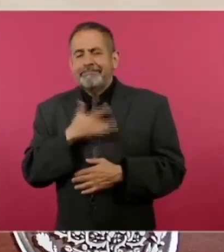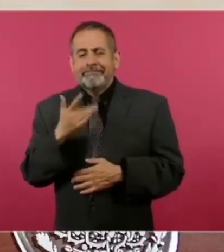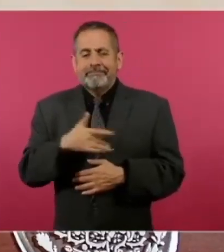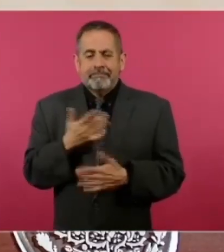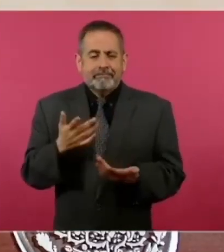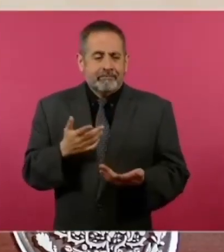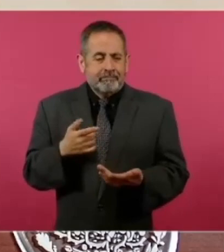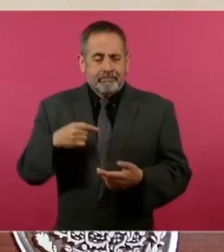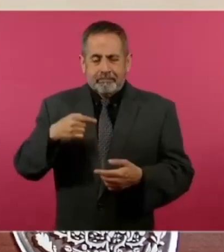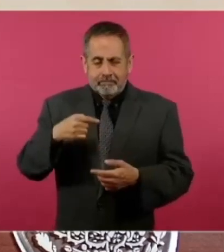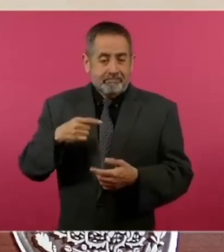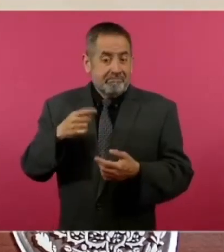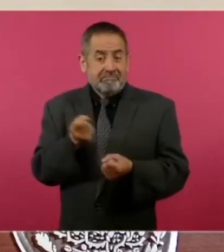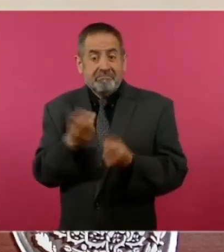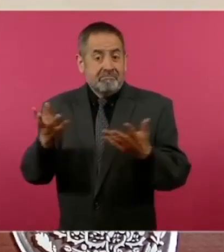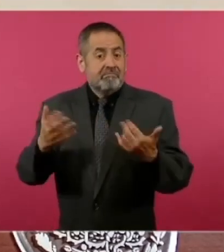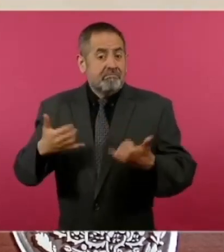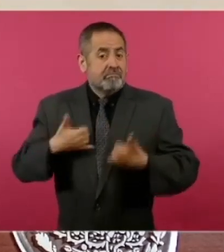infelicidad